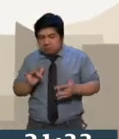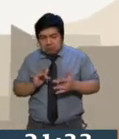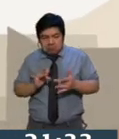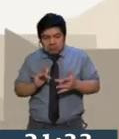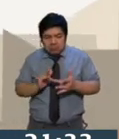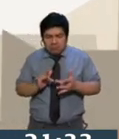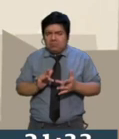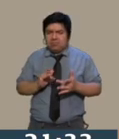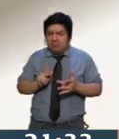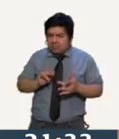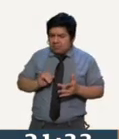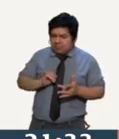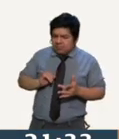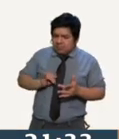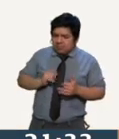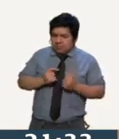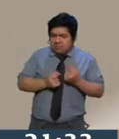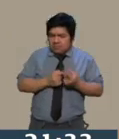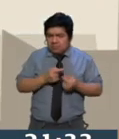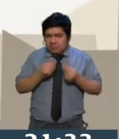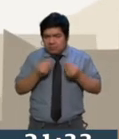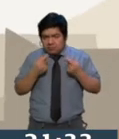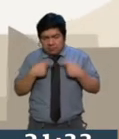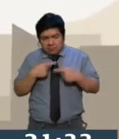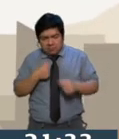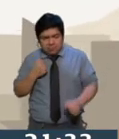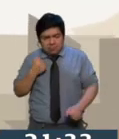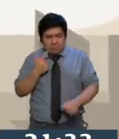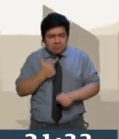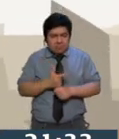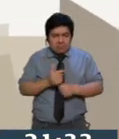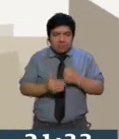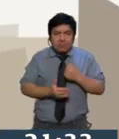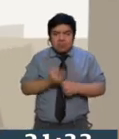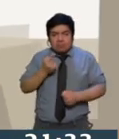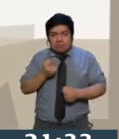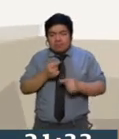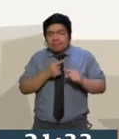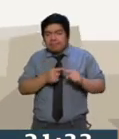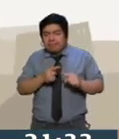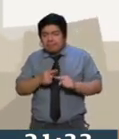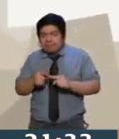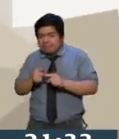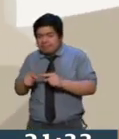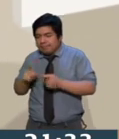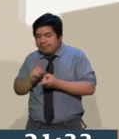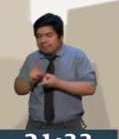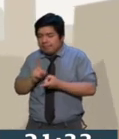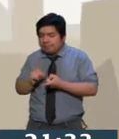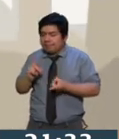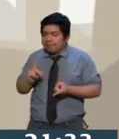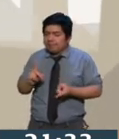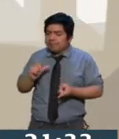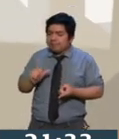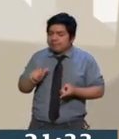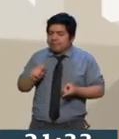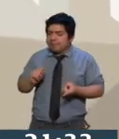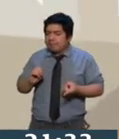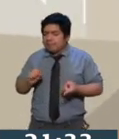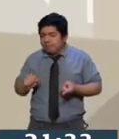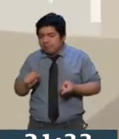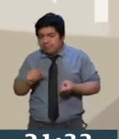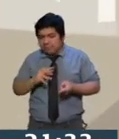interesante que la localización de muchas personas se debe al cruce de distintas bases de datos que tienen